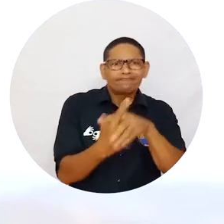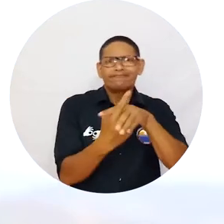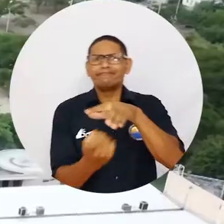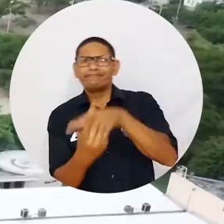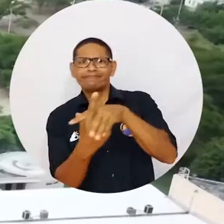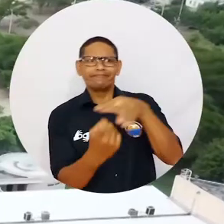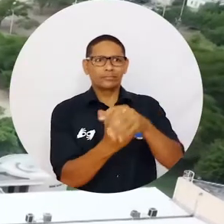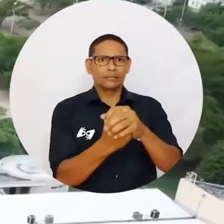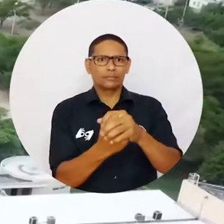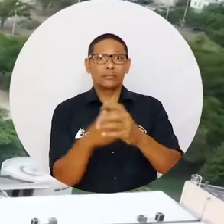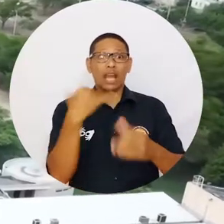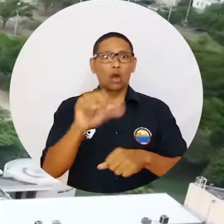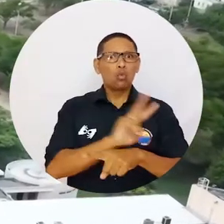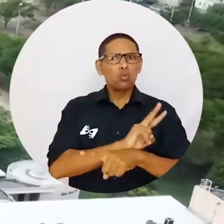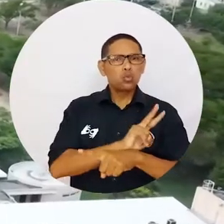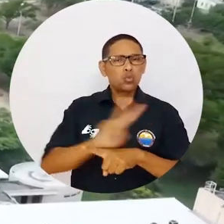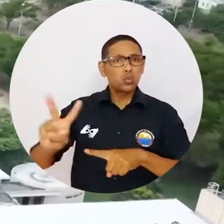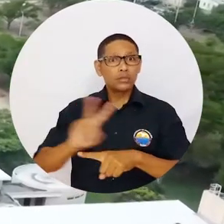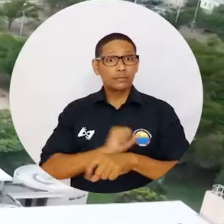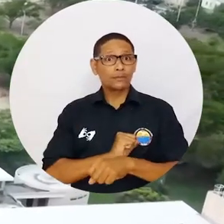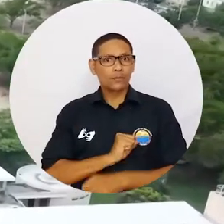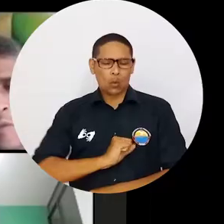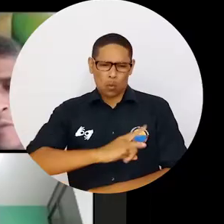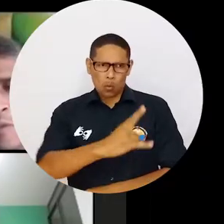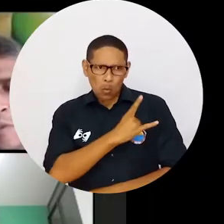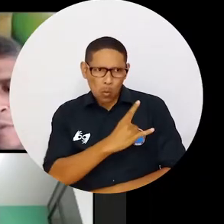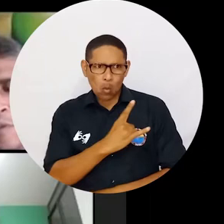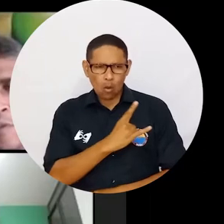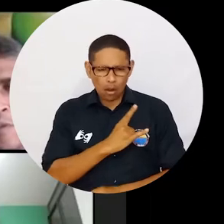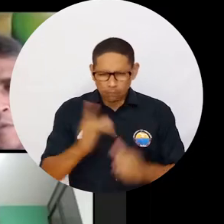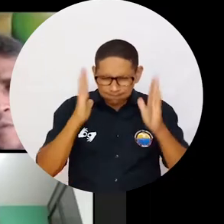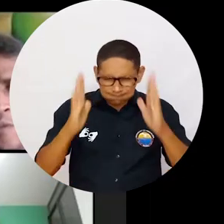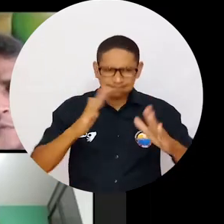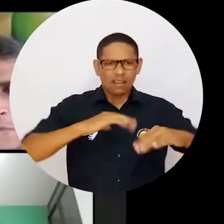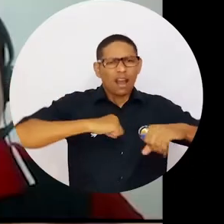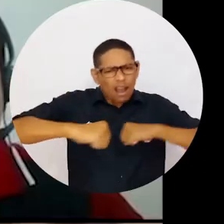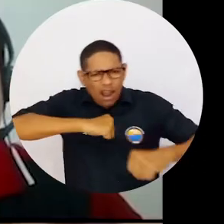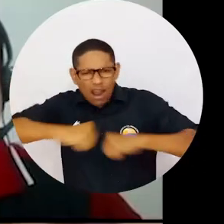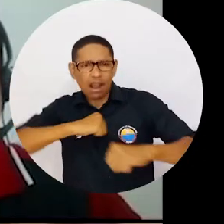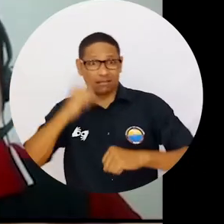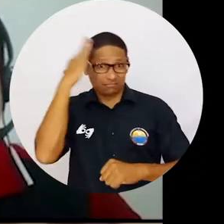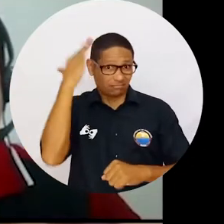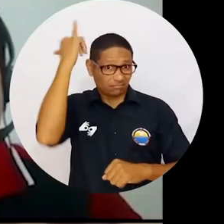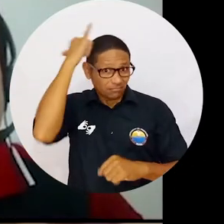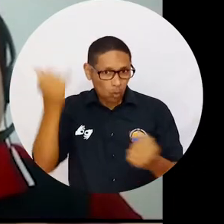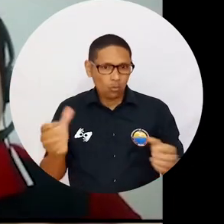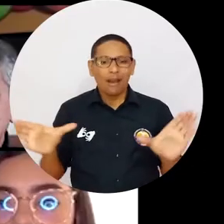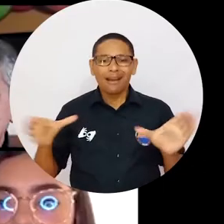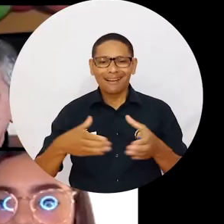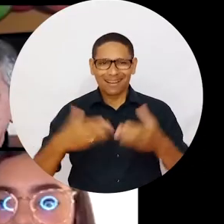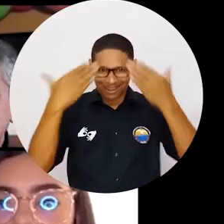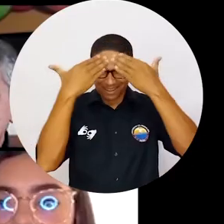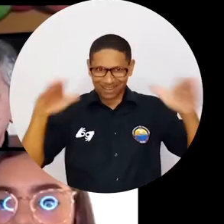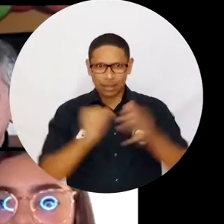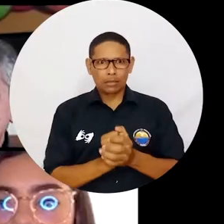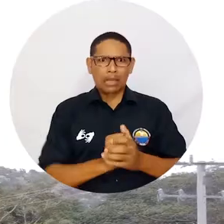que están allí. Durante 2 semanas consecutivas, la universidad ha concentrado sus actividades académicas en jornadas de aula